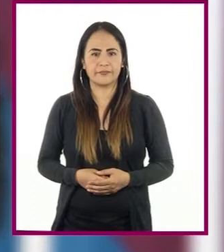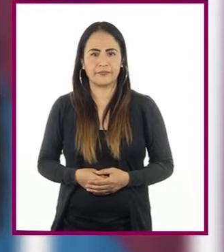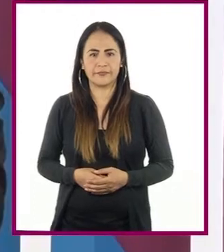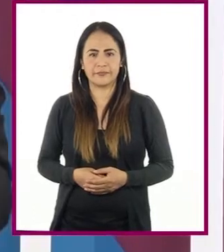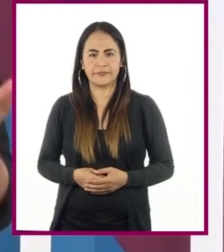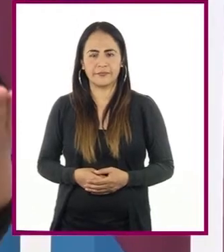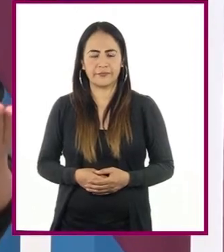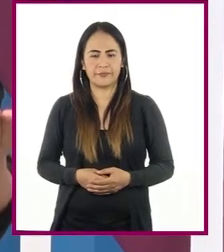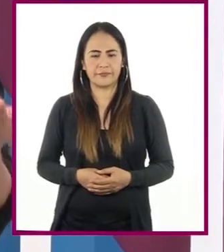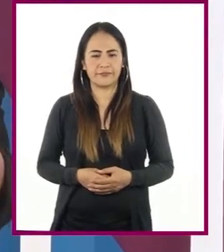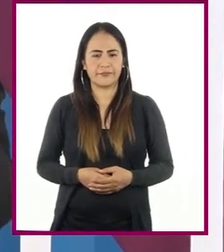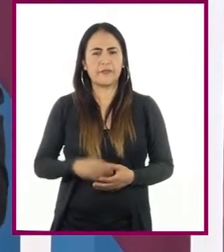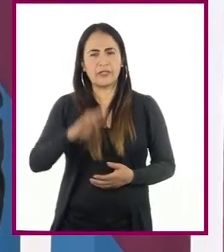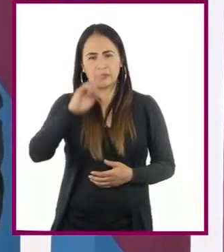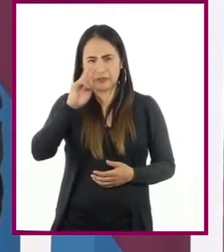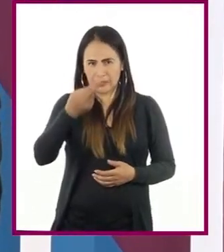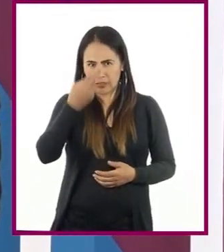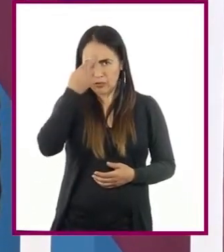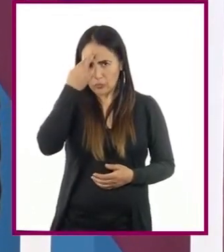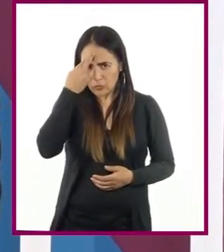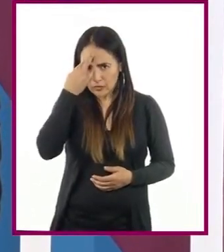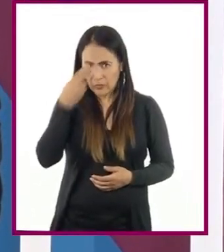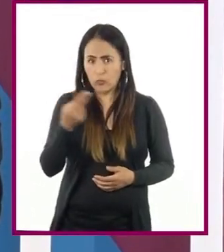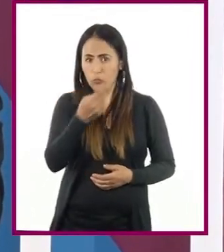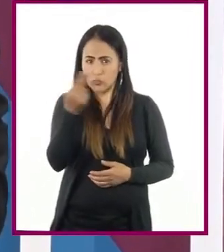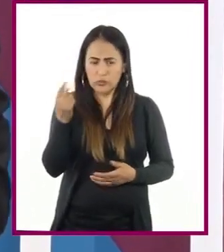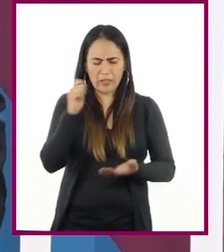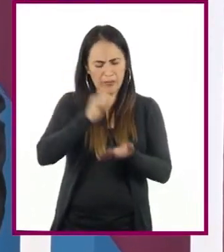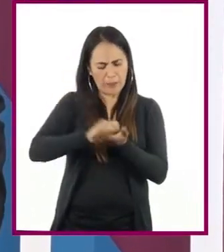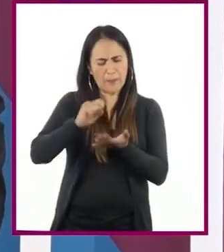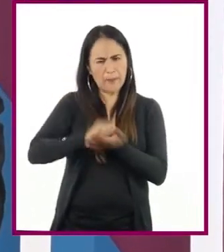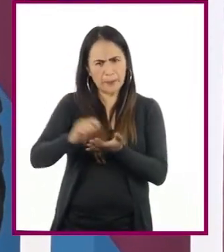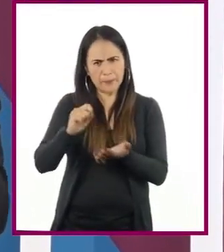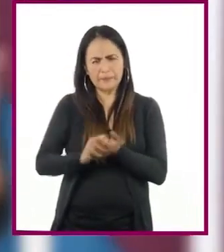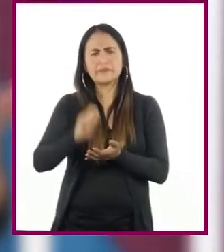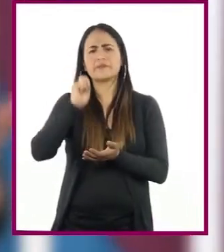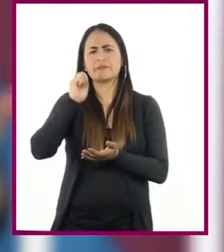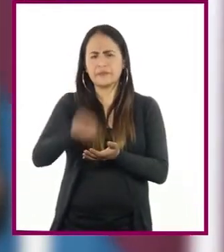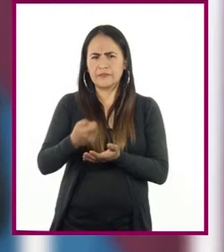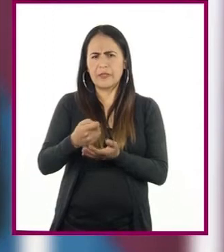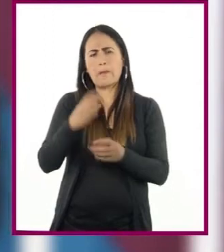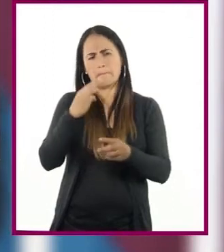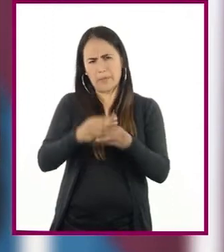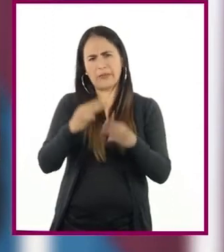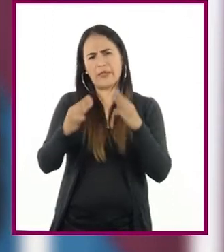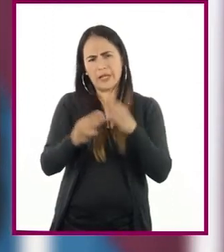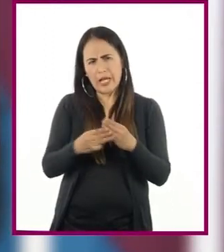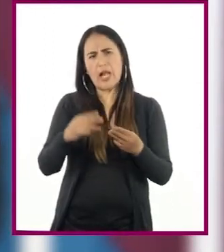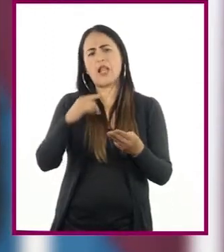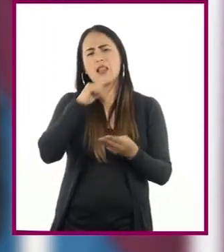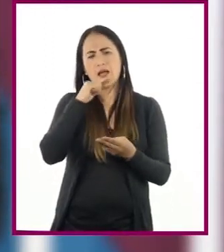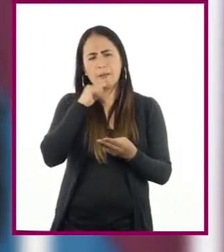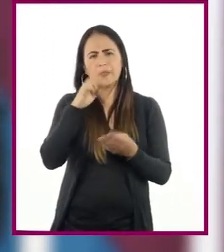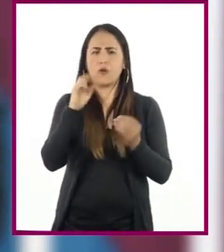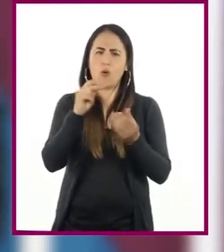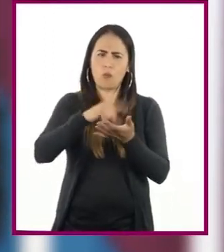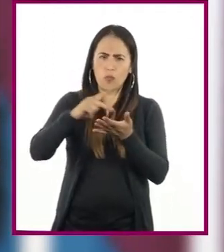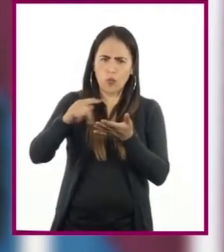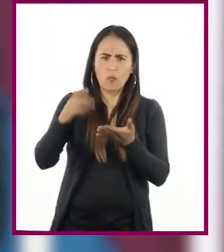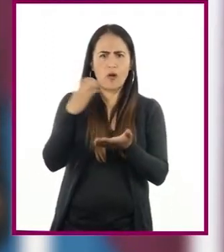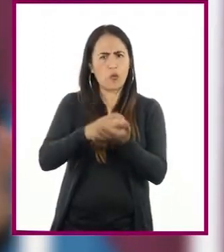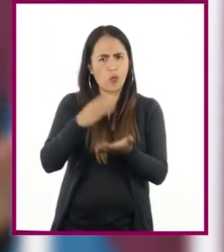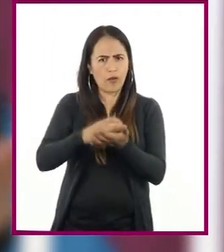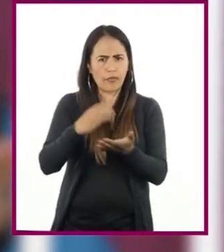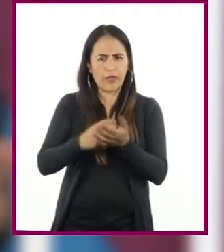Vietnam. Recuerden que para realizar anotaciones solo necesitan lápiz o bolígrafo, cuaderno y su libro